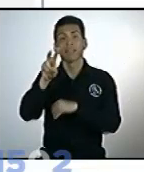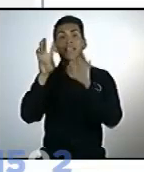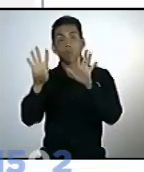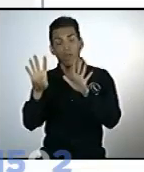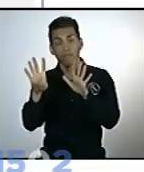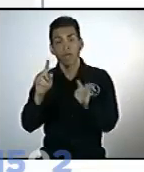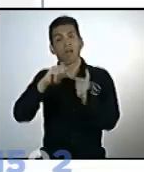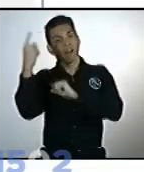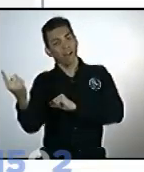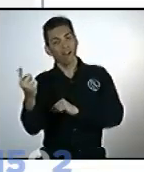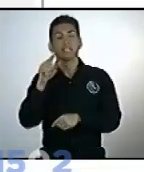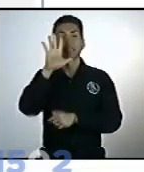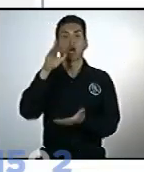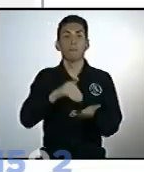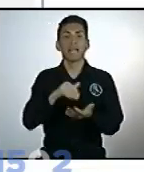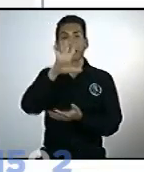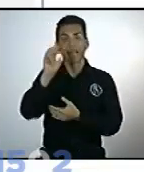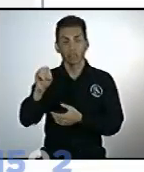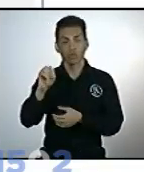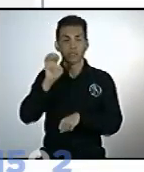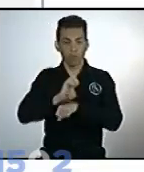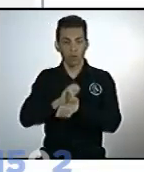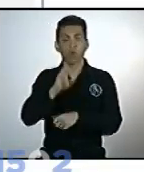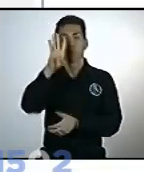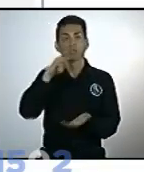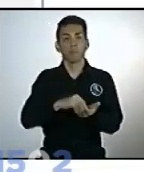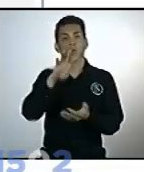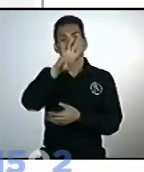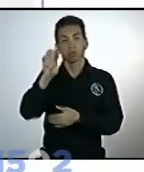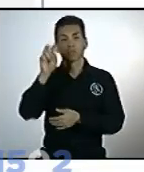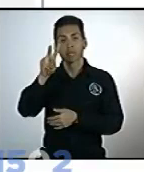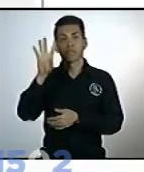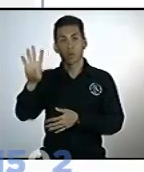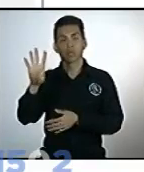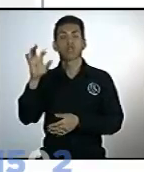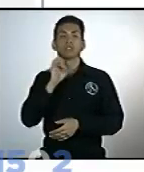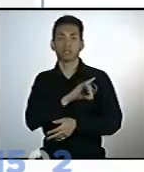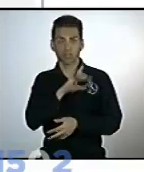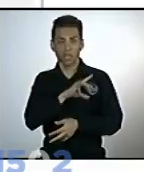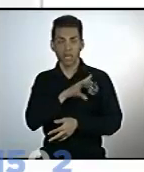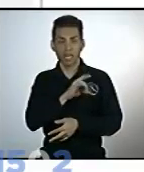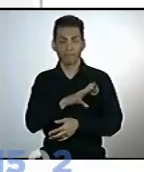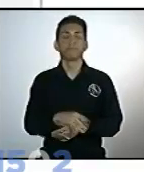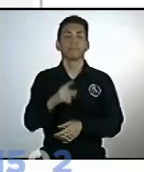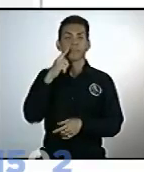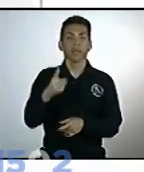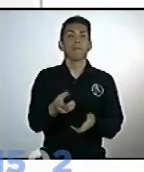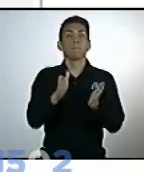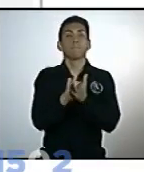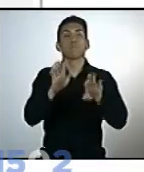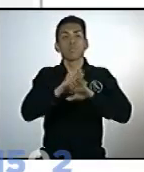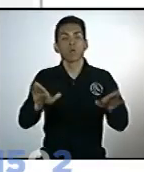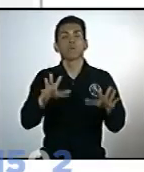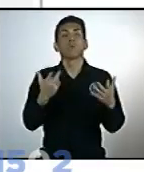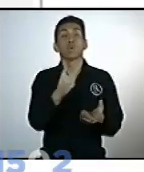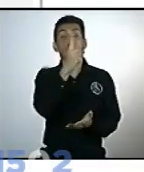contra 5.509 en Ecuador y 4.424 en Chile. En lo que respecta a las muertes por millón